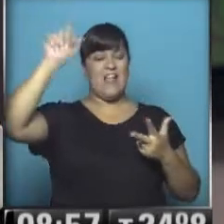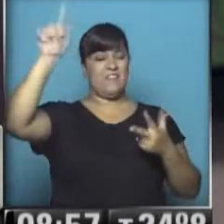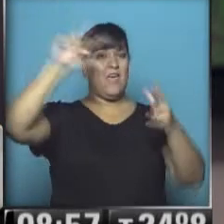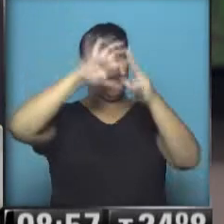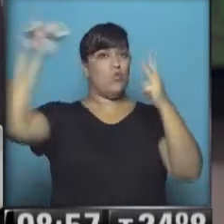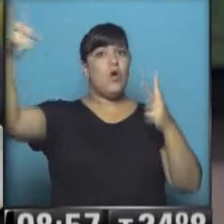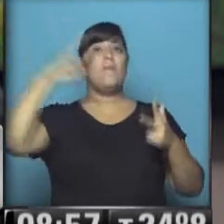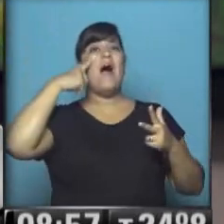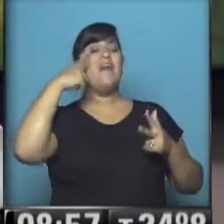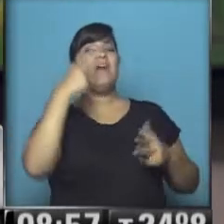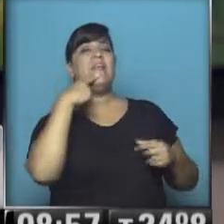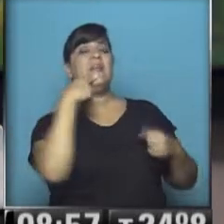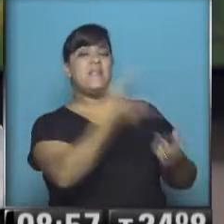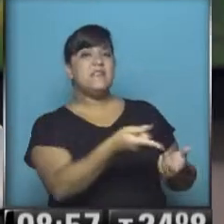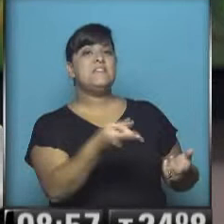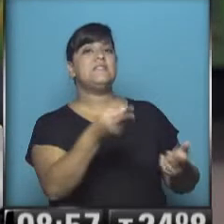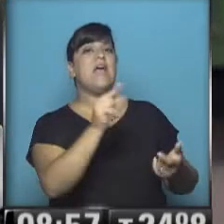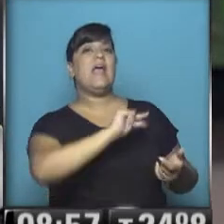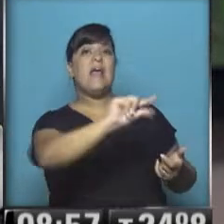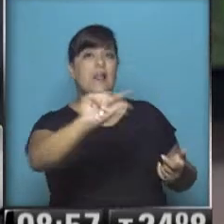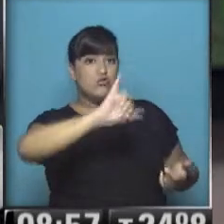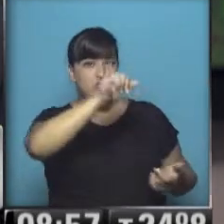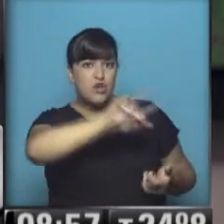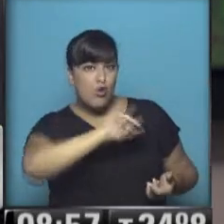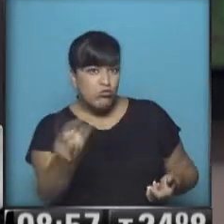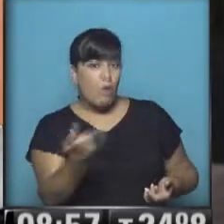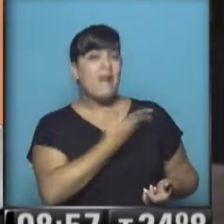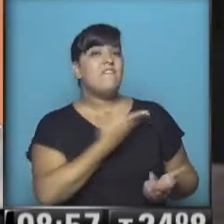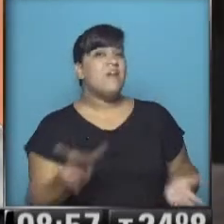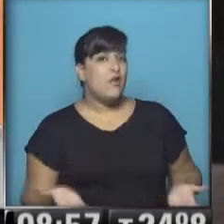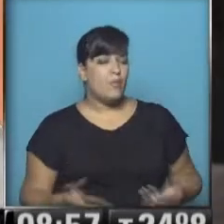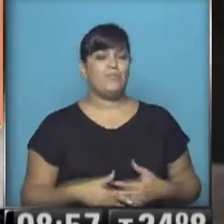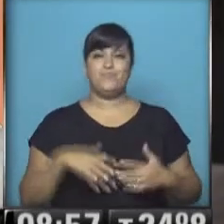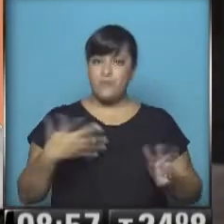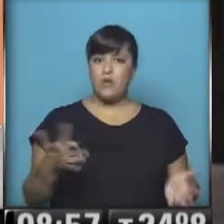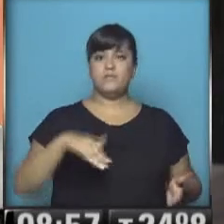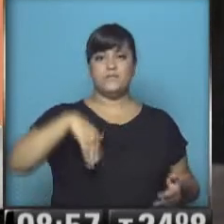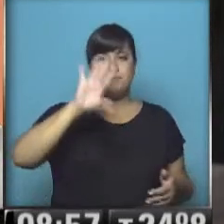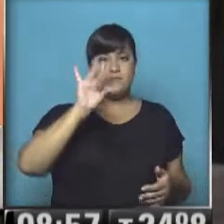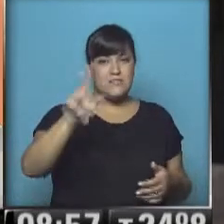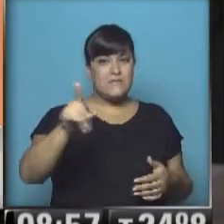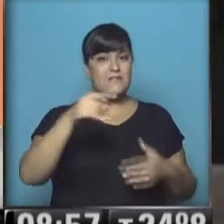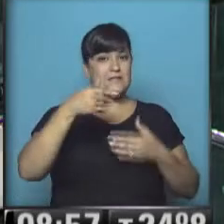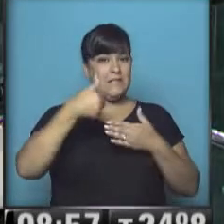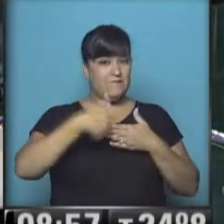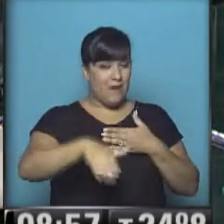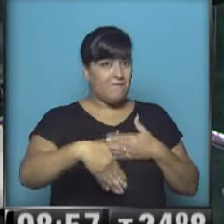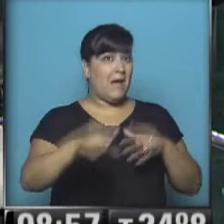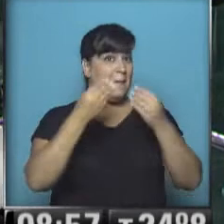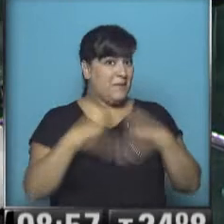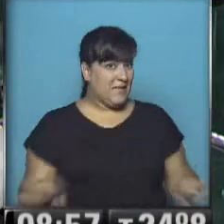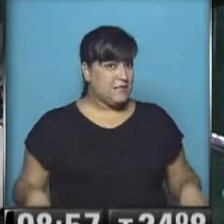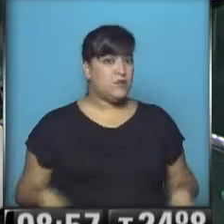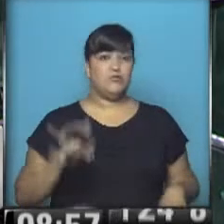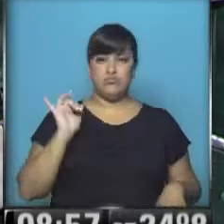a dar o no le van a dar el crédito que tienen que darle en febrero o sea que lo más difícil recién va a comenzar y yo